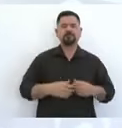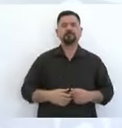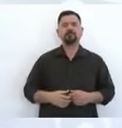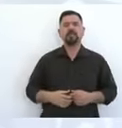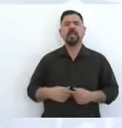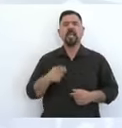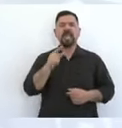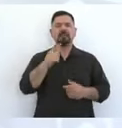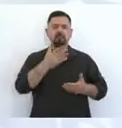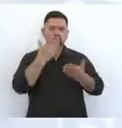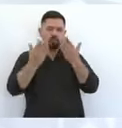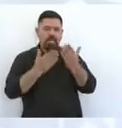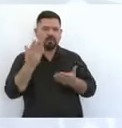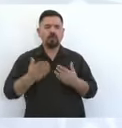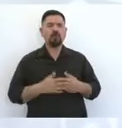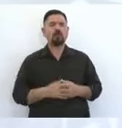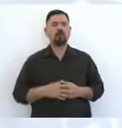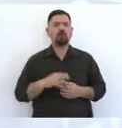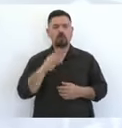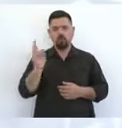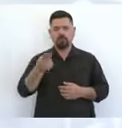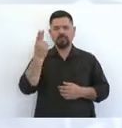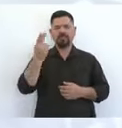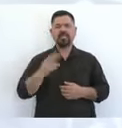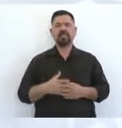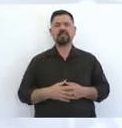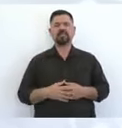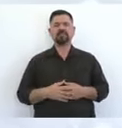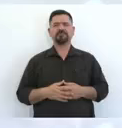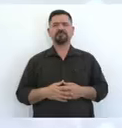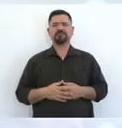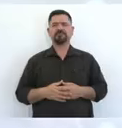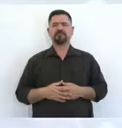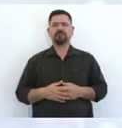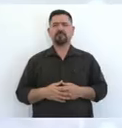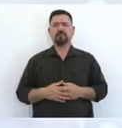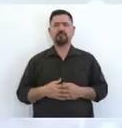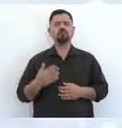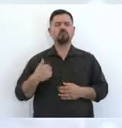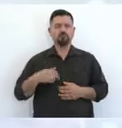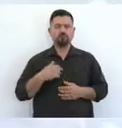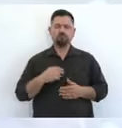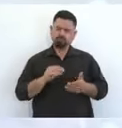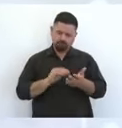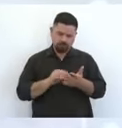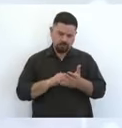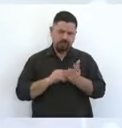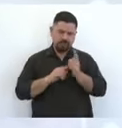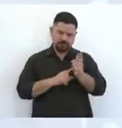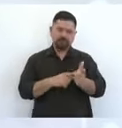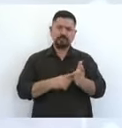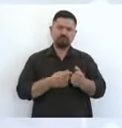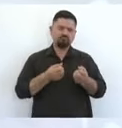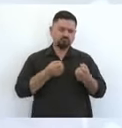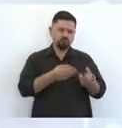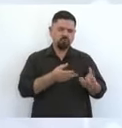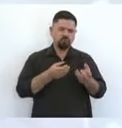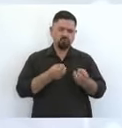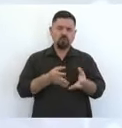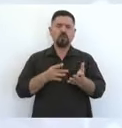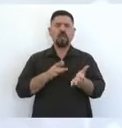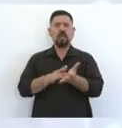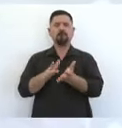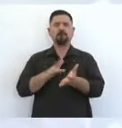los que estudian en una universidad, y vamos a seguir entregando estos apoyos